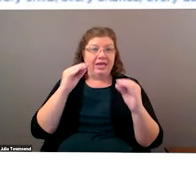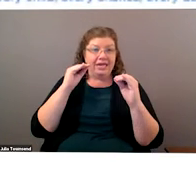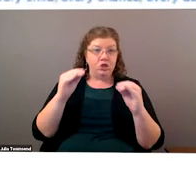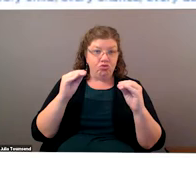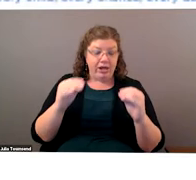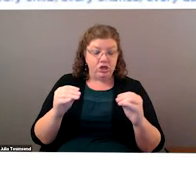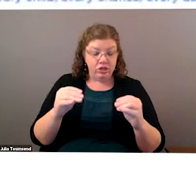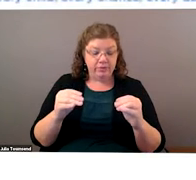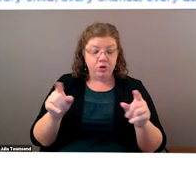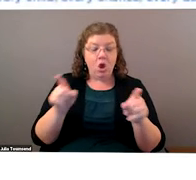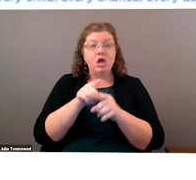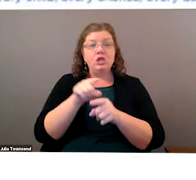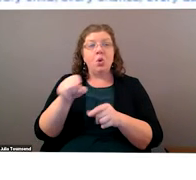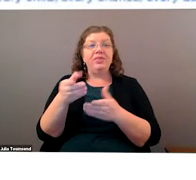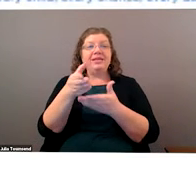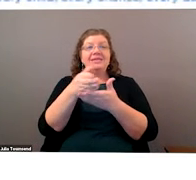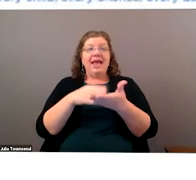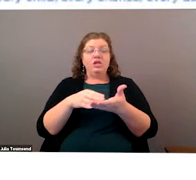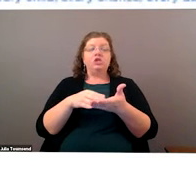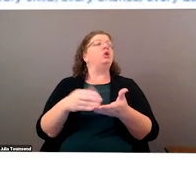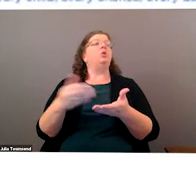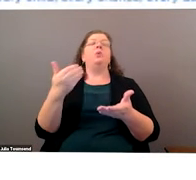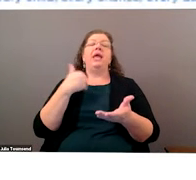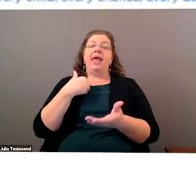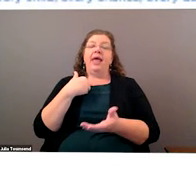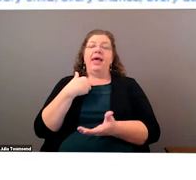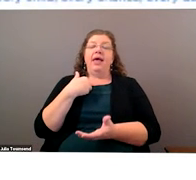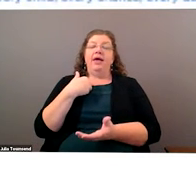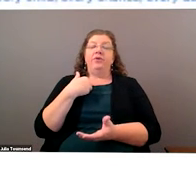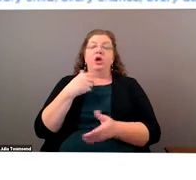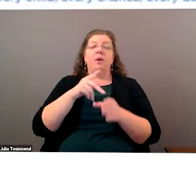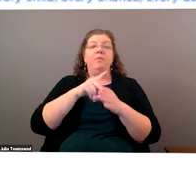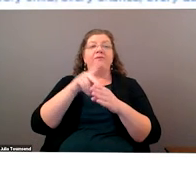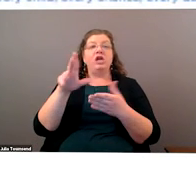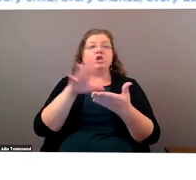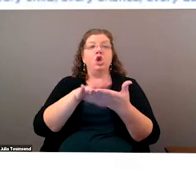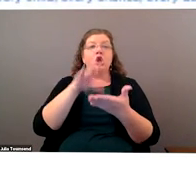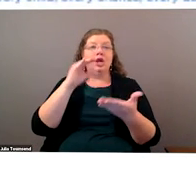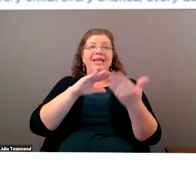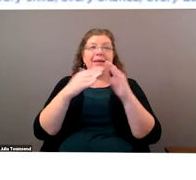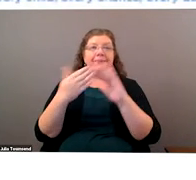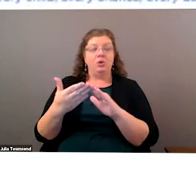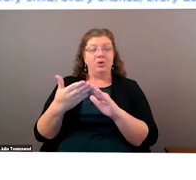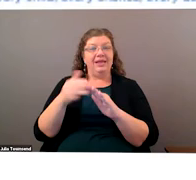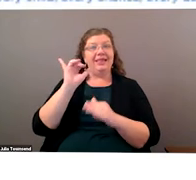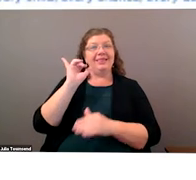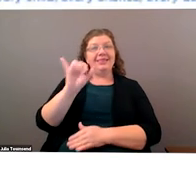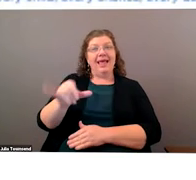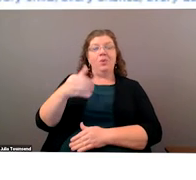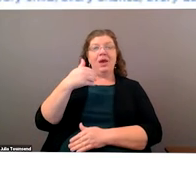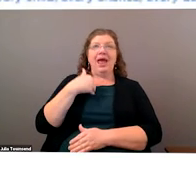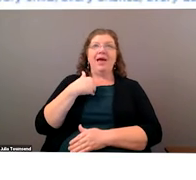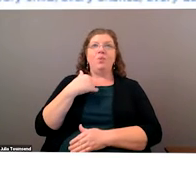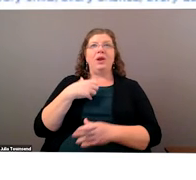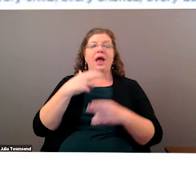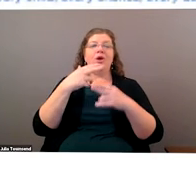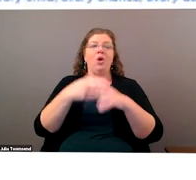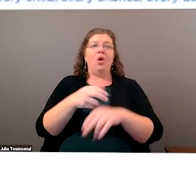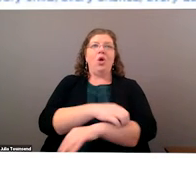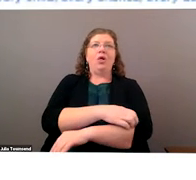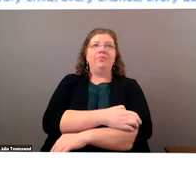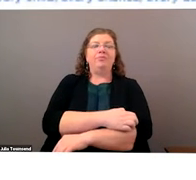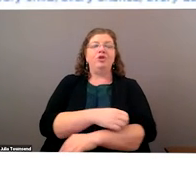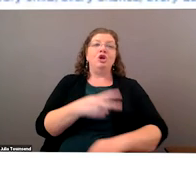sección tenemos las comunidades de aprendizaje profesional, que es lo que llamamos un